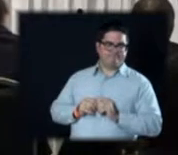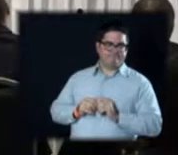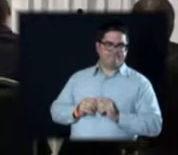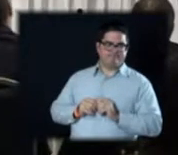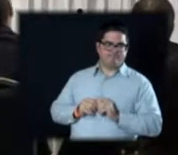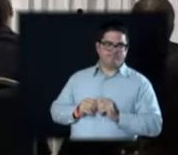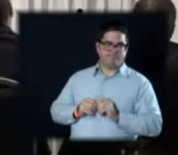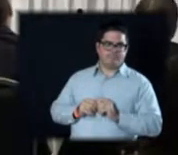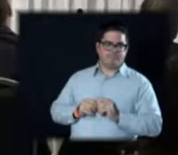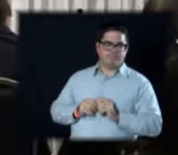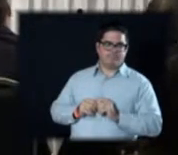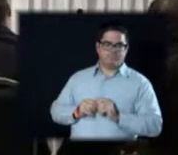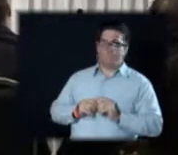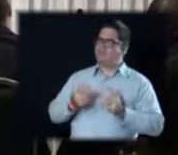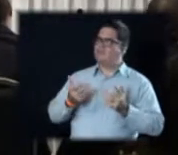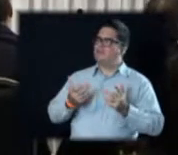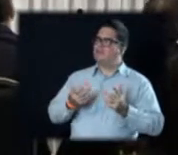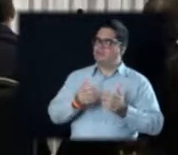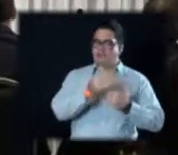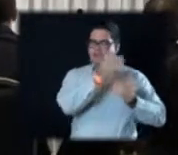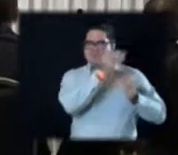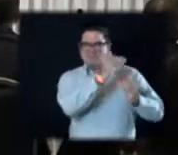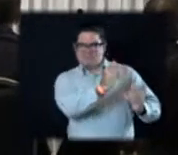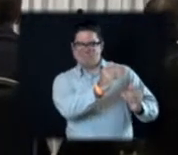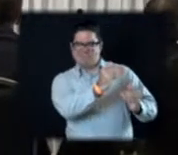la AEE.